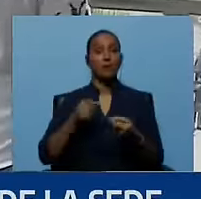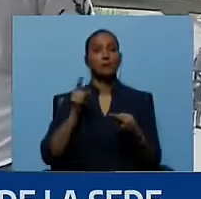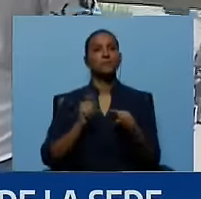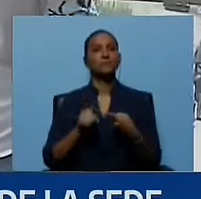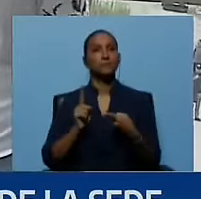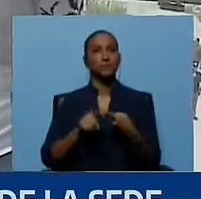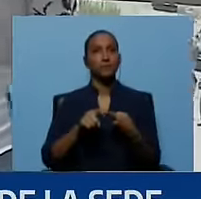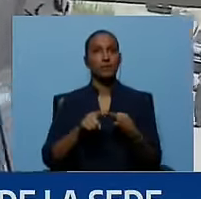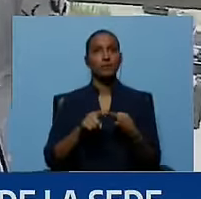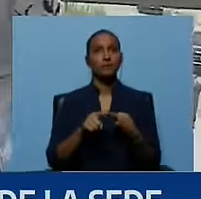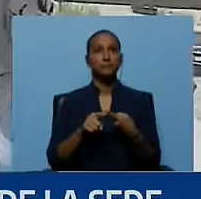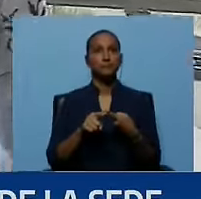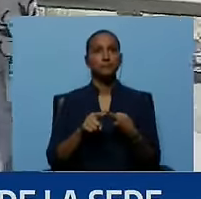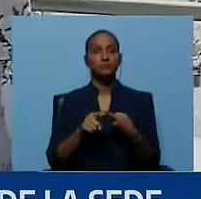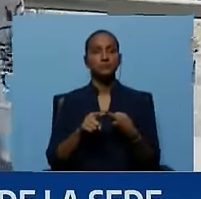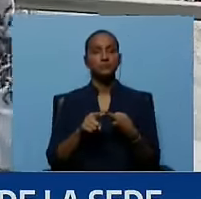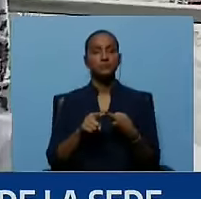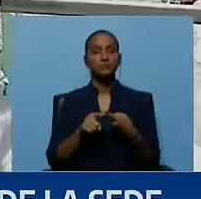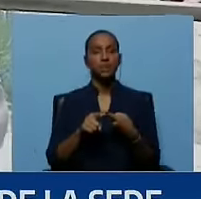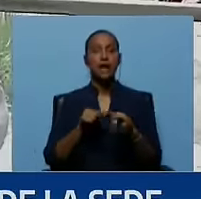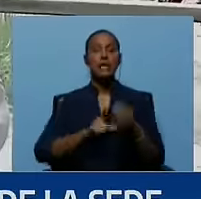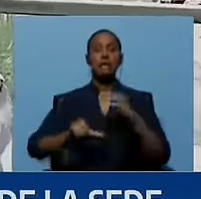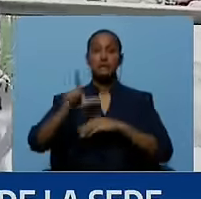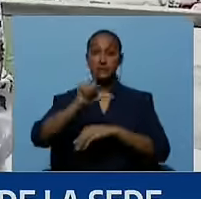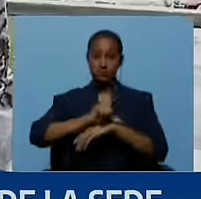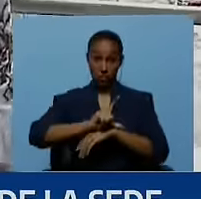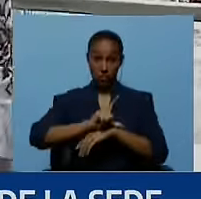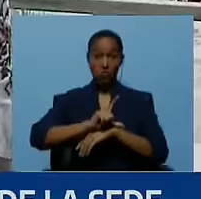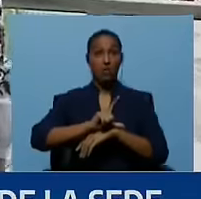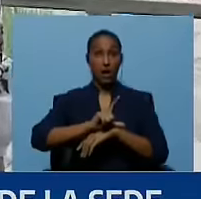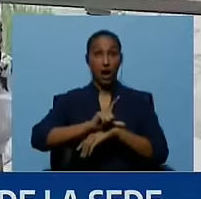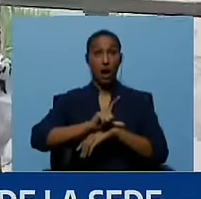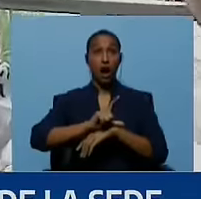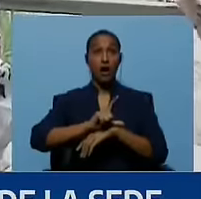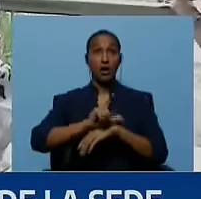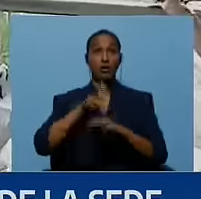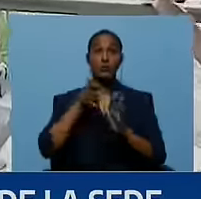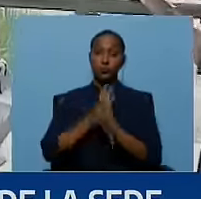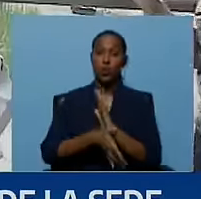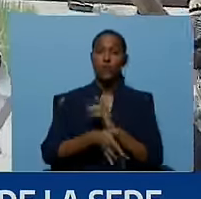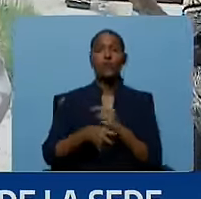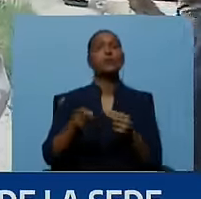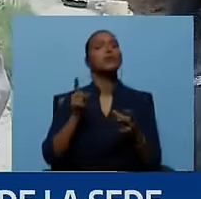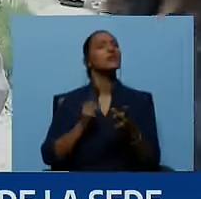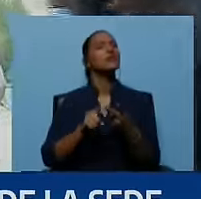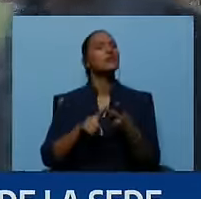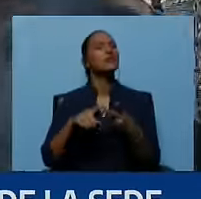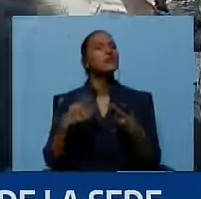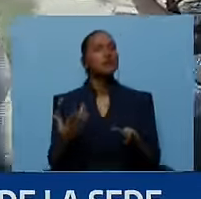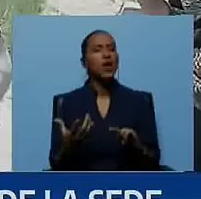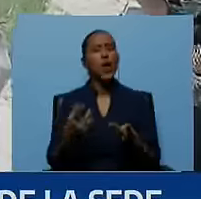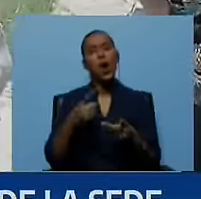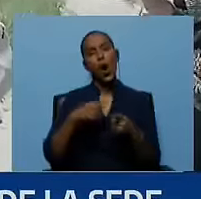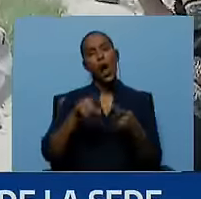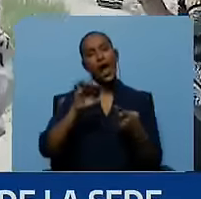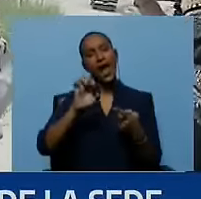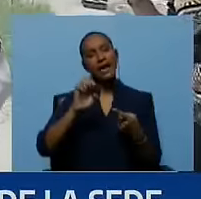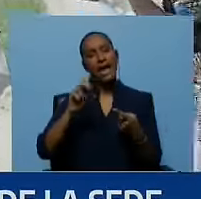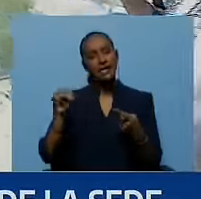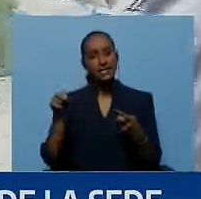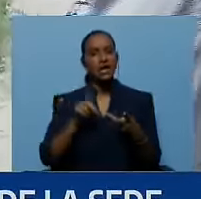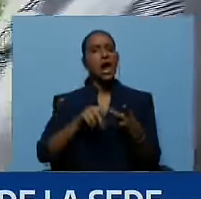carreras innovadoras. Tenemos la licenciatura en energía atómica. Vengan para acá, Magali, la licenciatura en oceanología, Juana, la licenciatura,